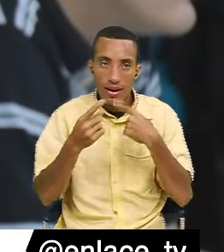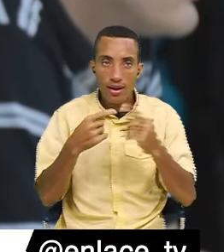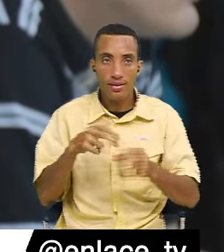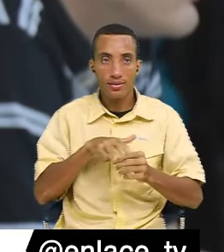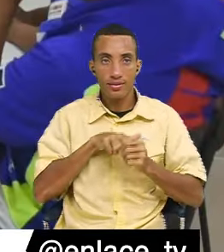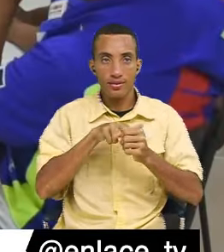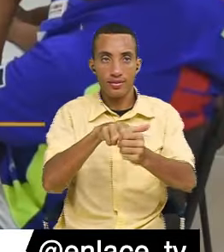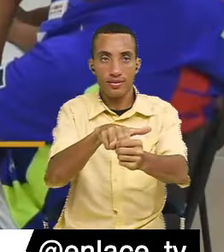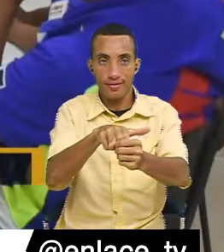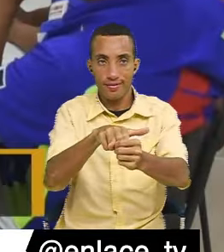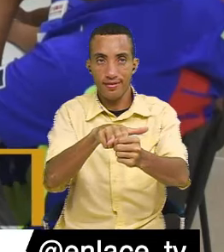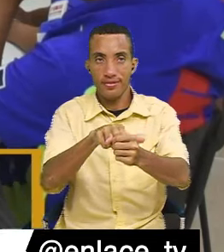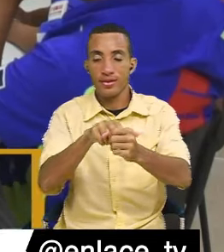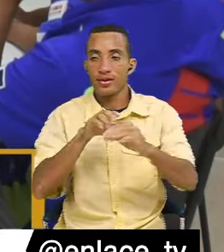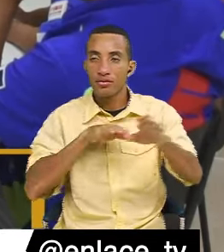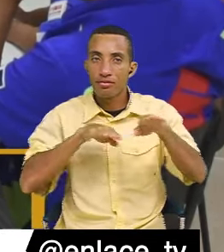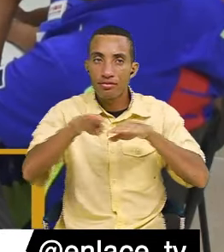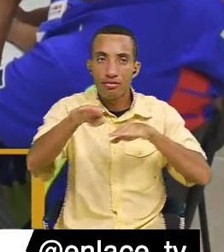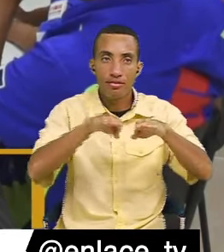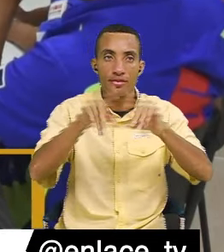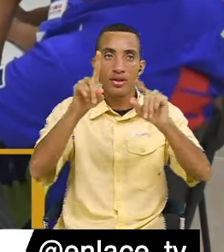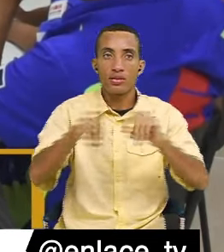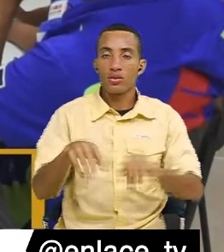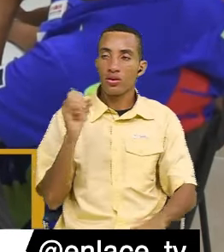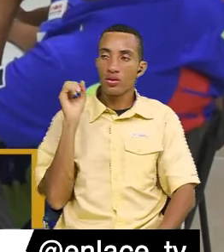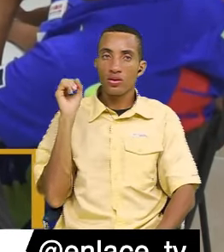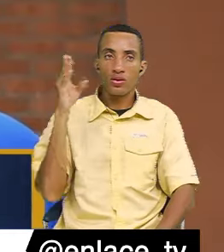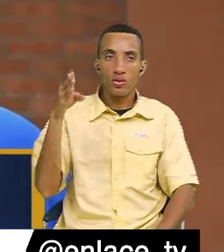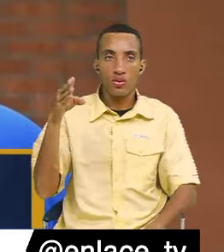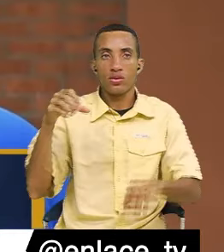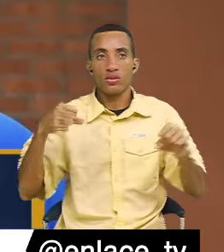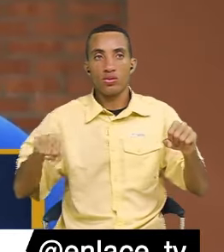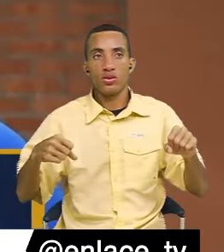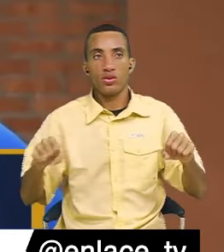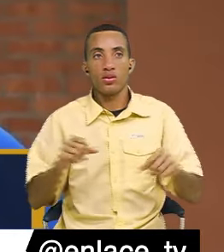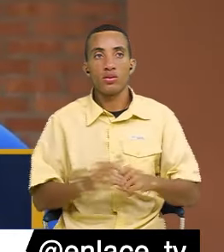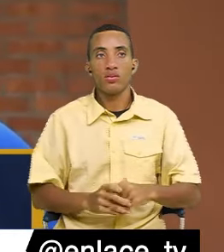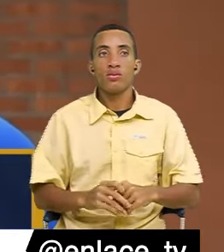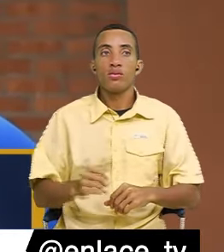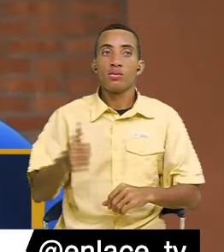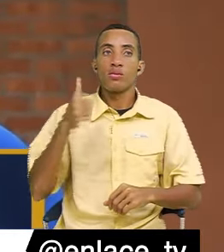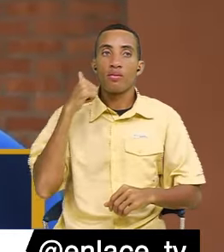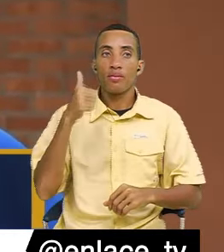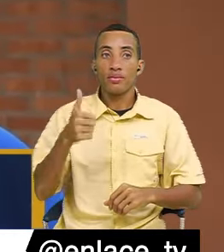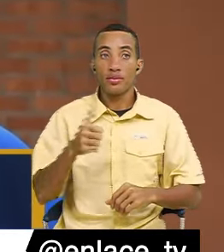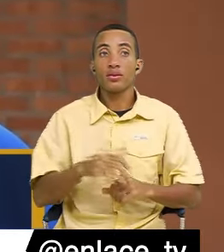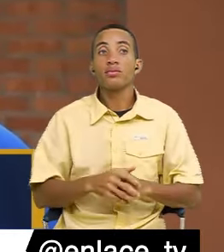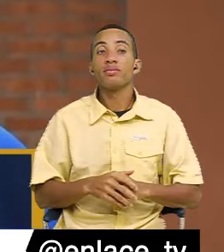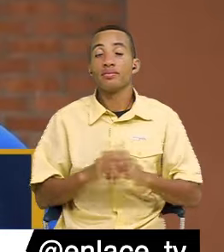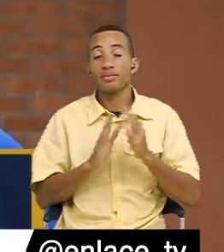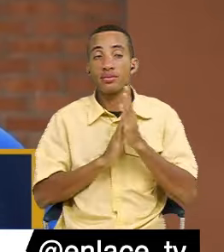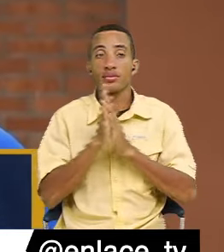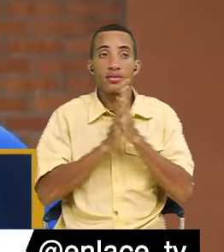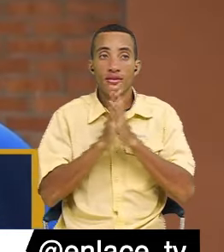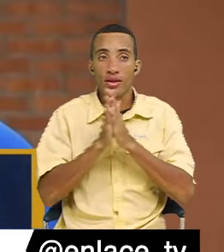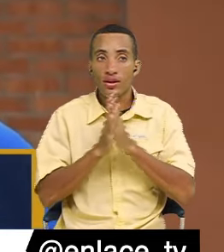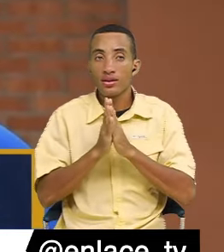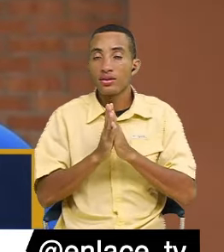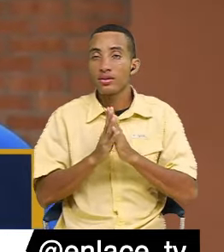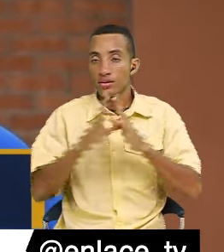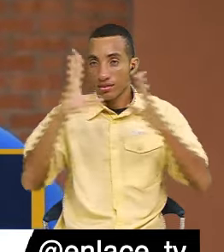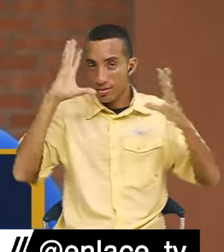las últimas actividades se dio con clubes de motociclismo de Barranca Bermeja. Una muy buena expectativa, ya que es un pacto